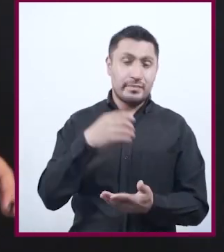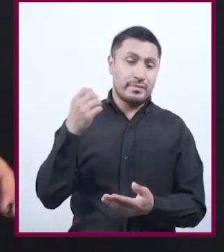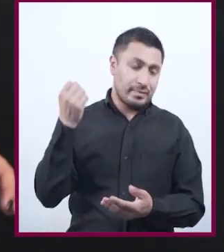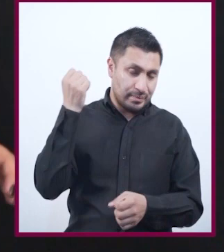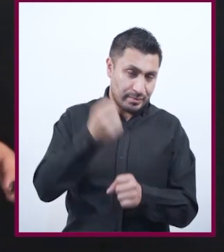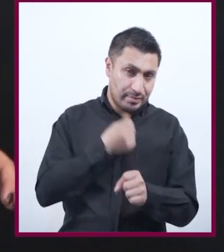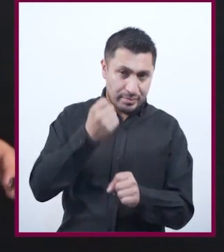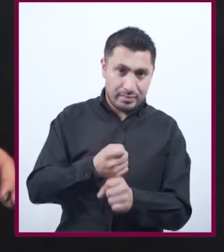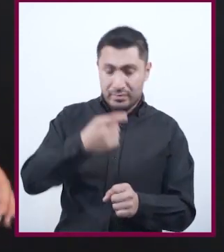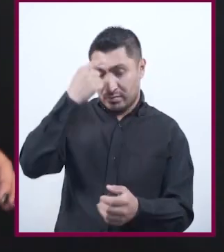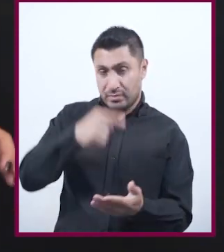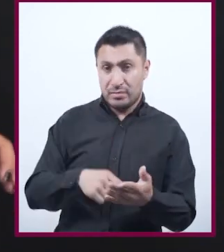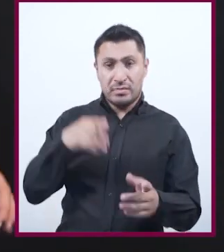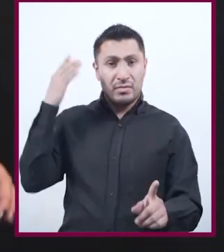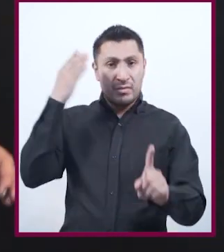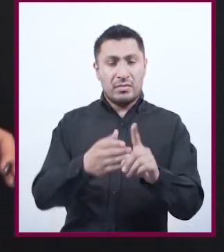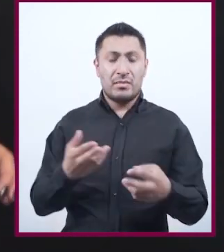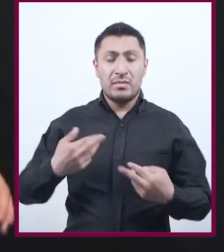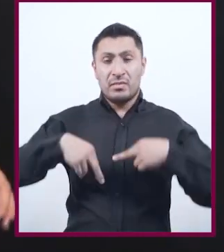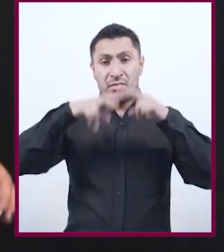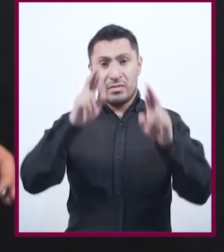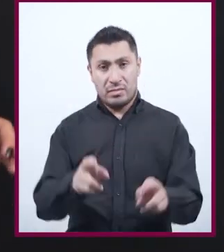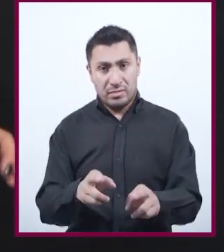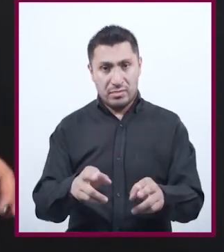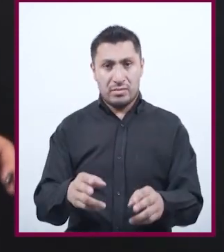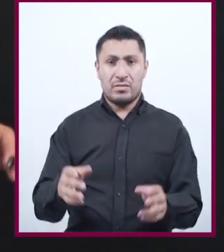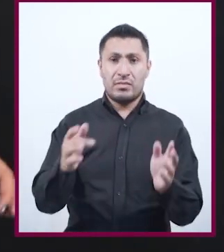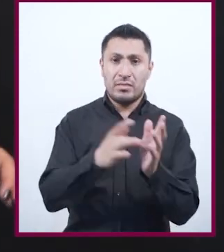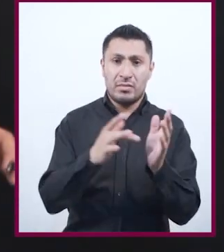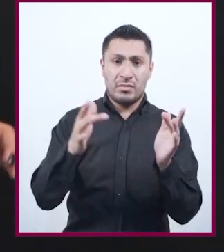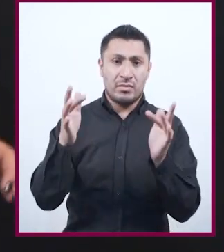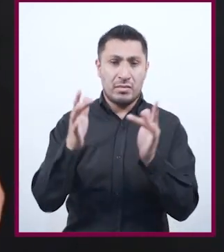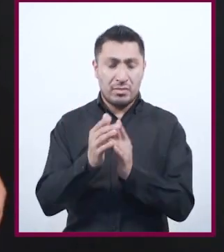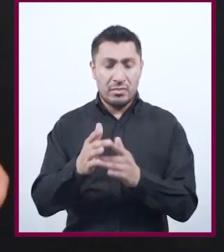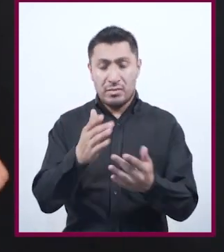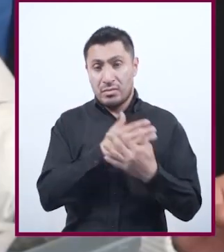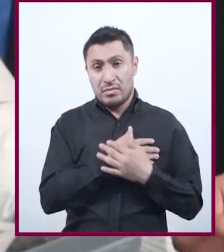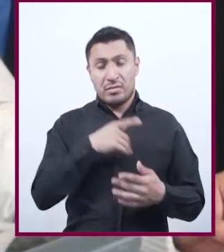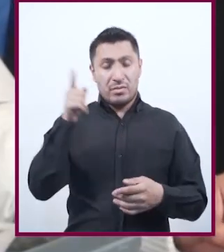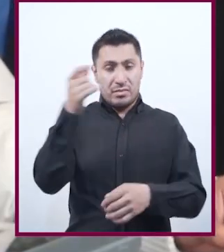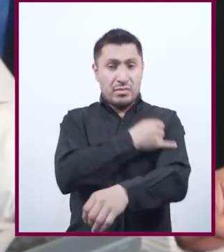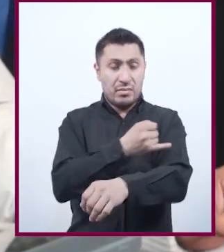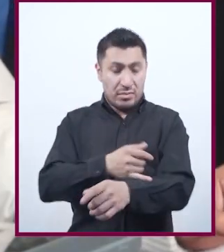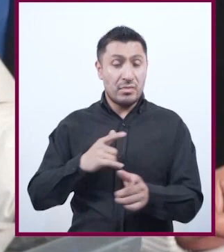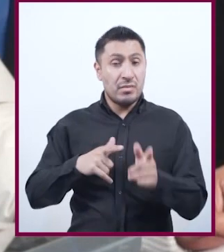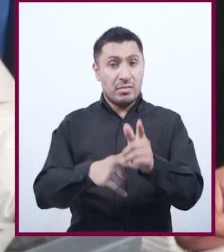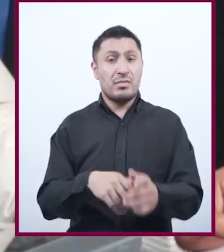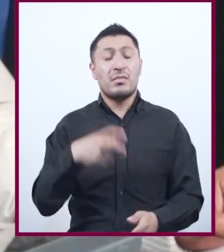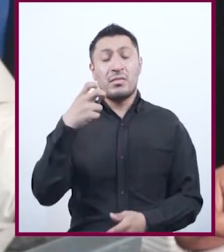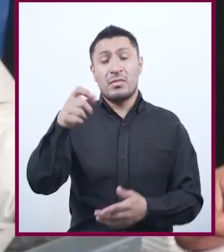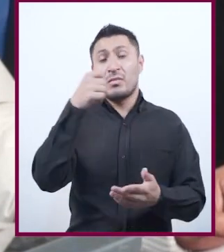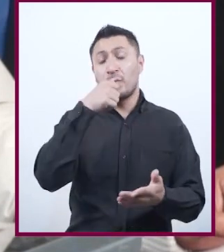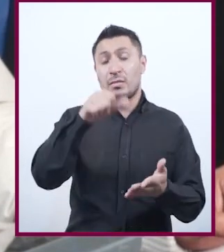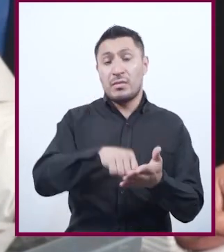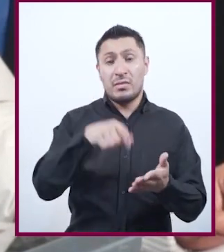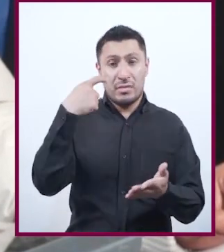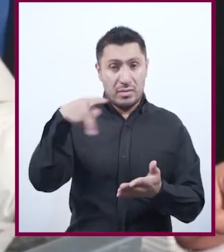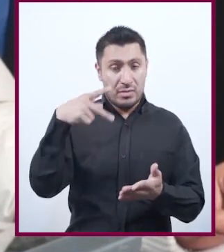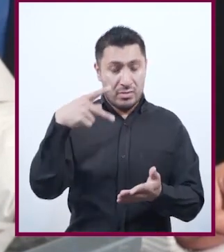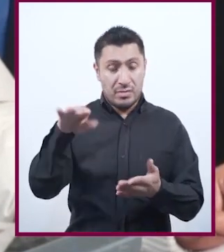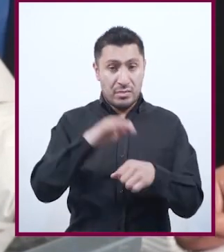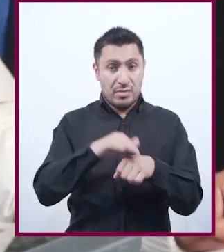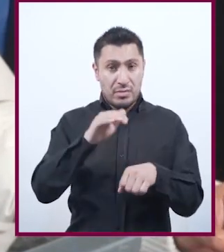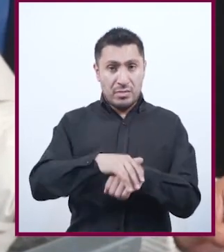y se cree que incluso abogó por preservar la representación de la pasión de Cristo en Iztapalapa. Esto según la carta de un amigo suyo,